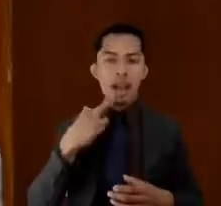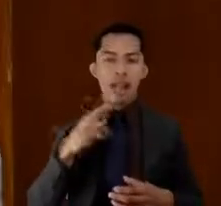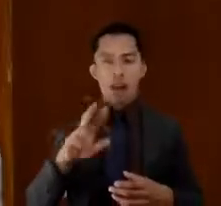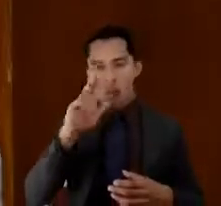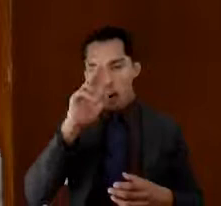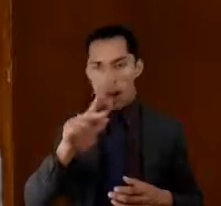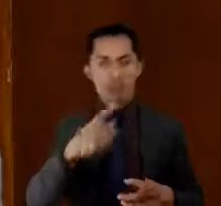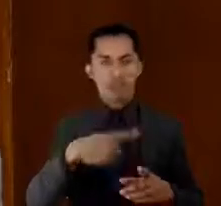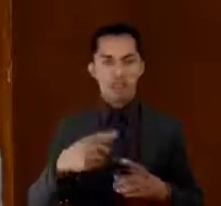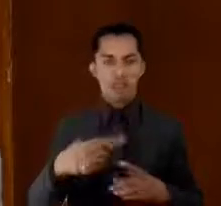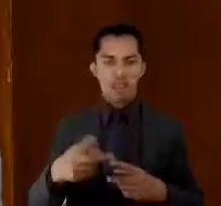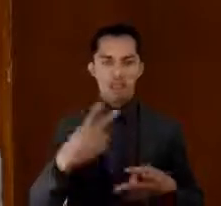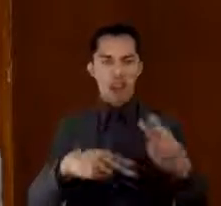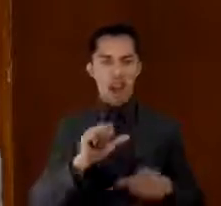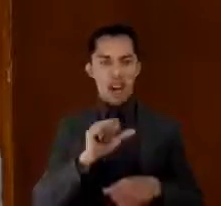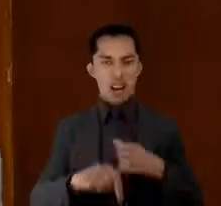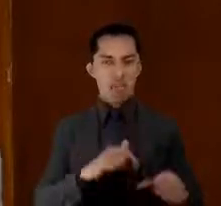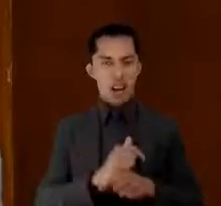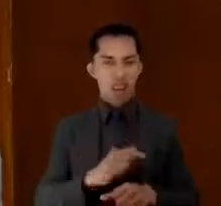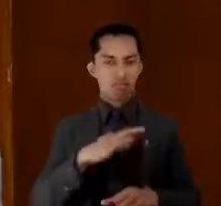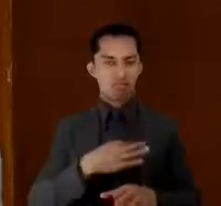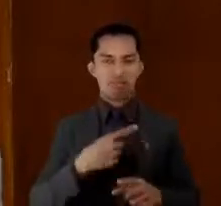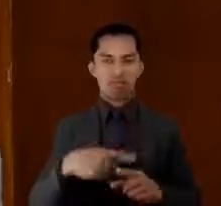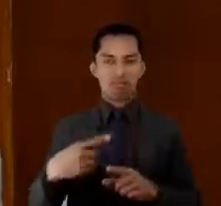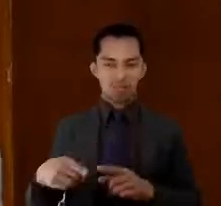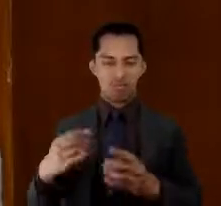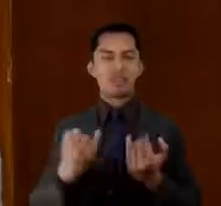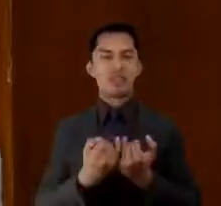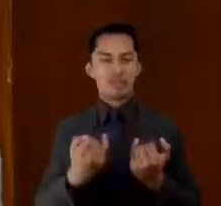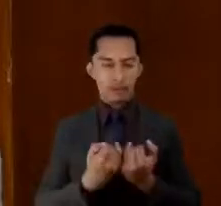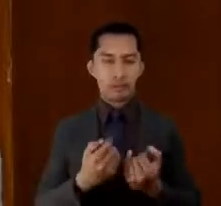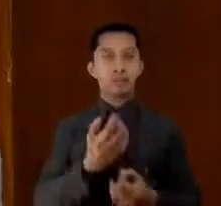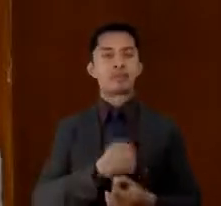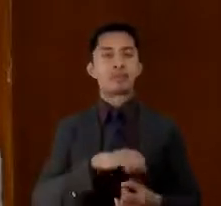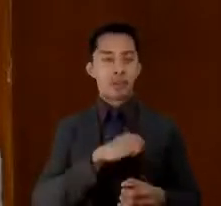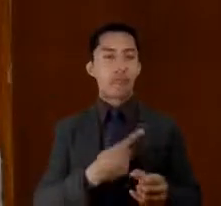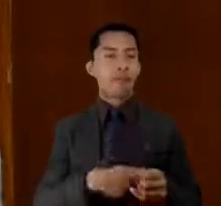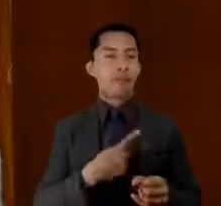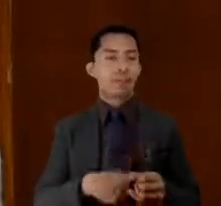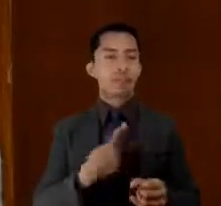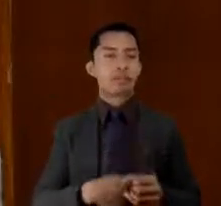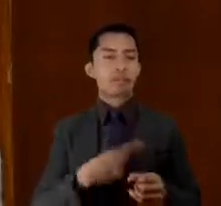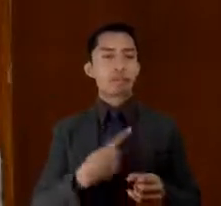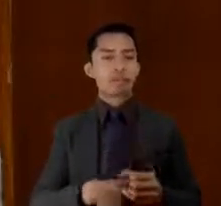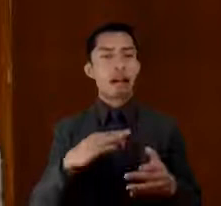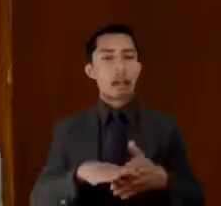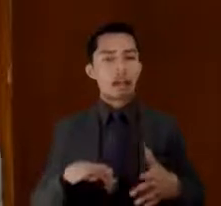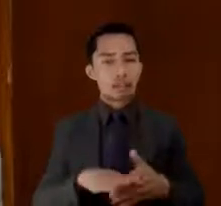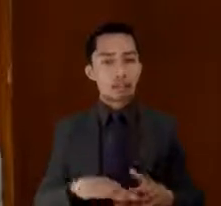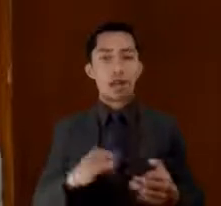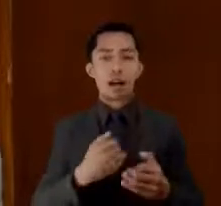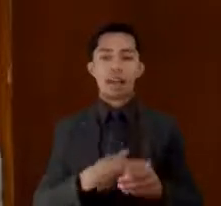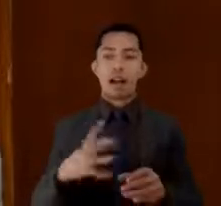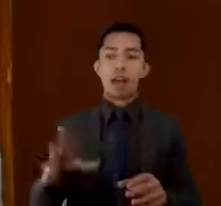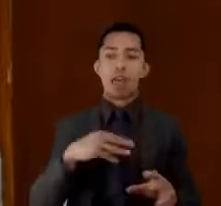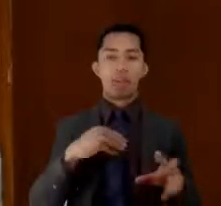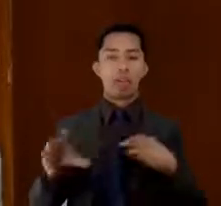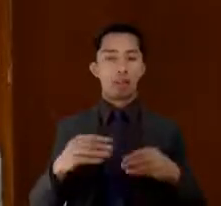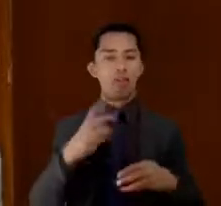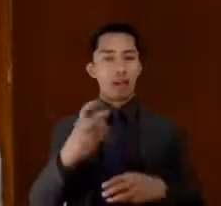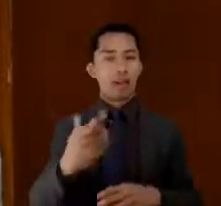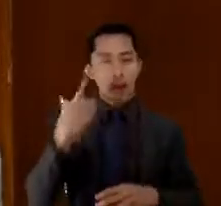demás plagas. Peor aún, sus consecuencias se expresan en el deterioro de la salud de las personas y la transmisión de enfermedades. Por esta